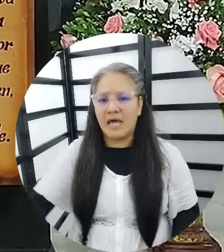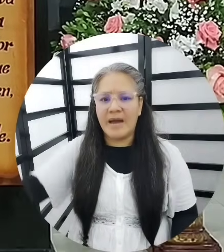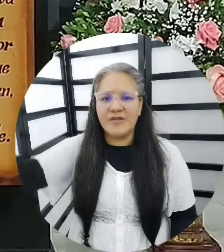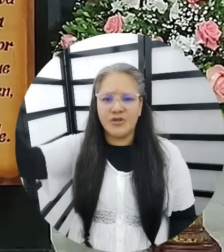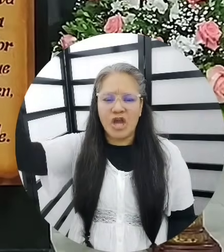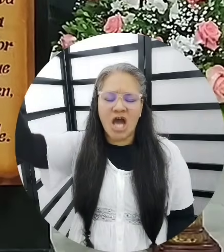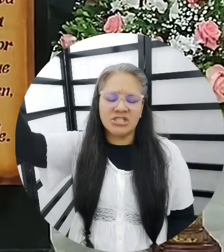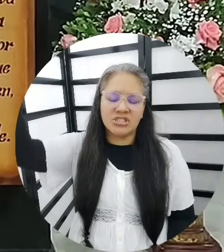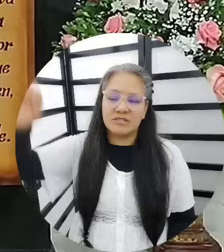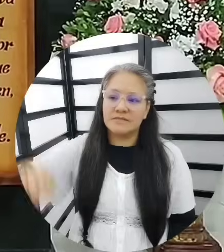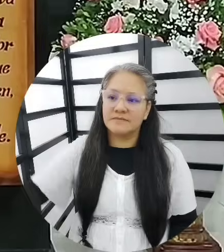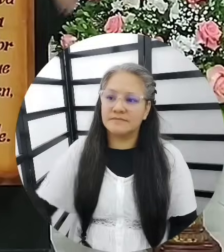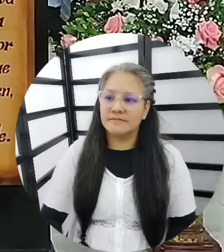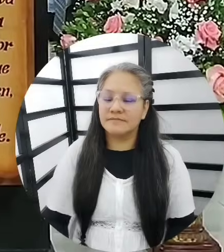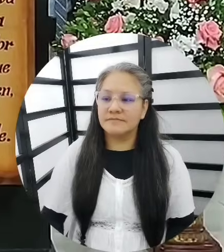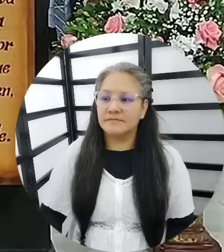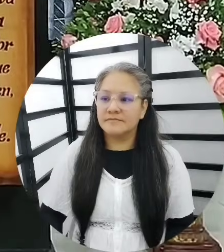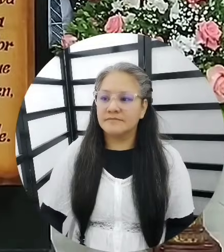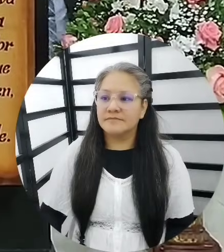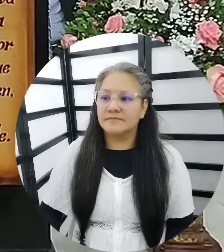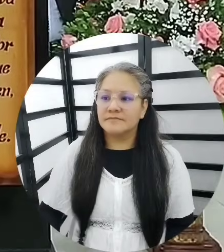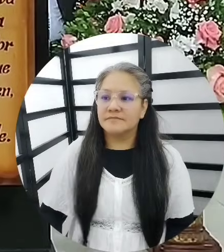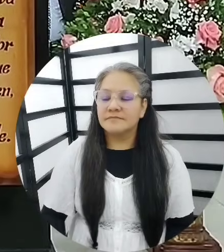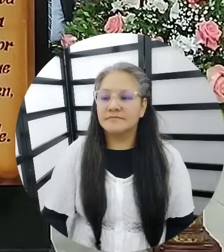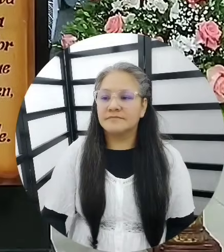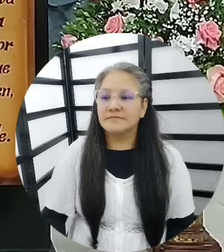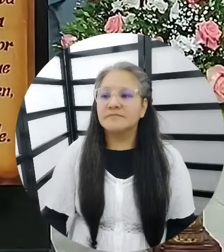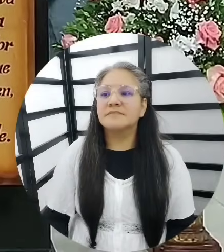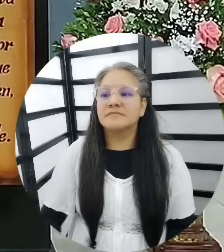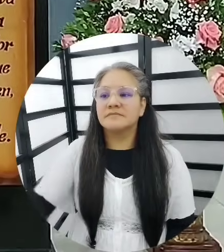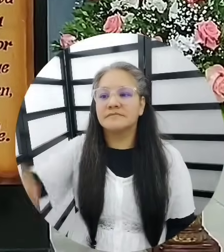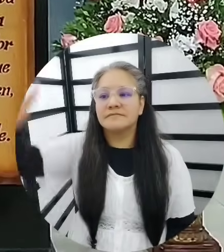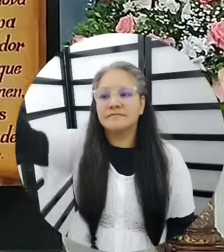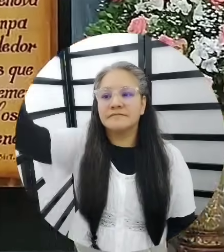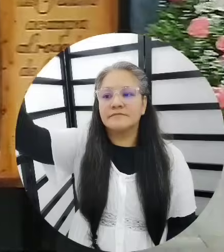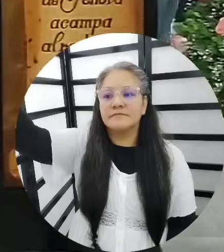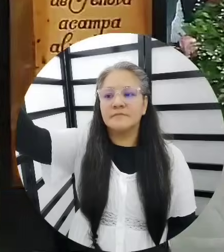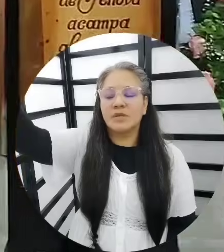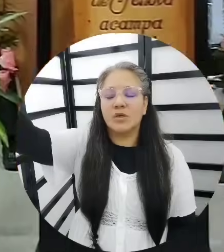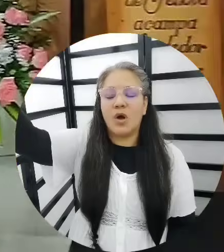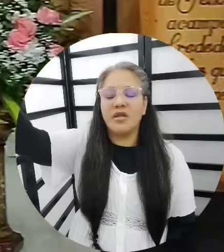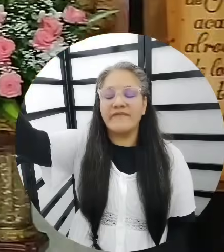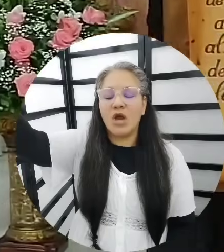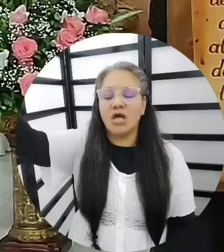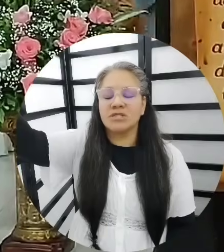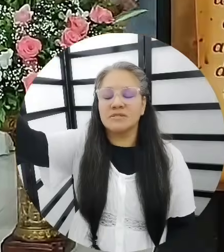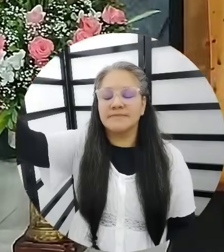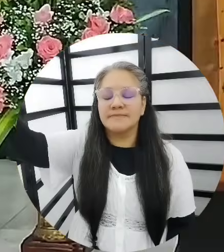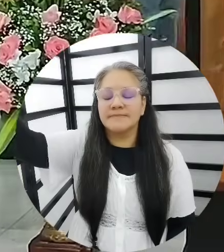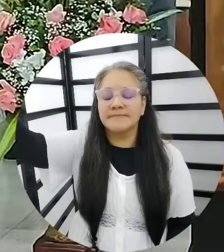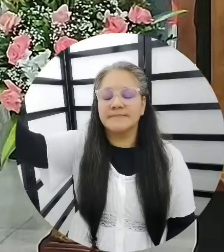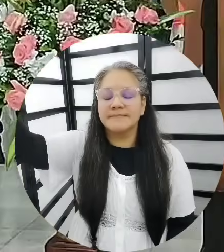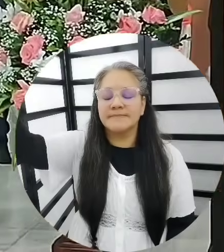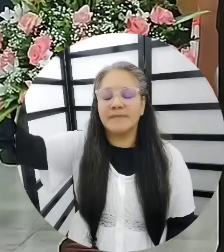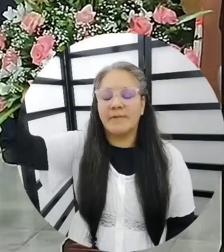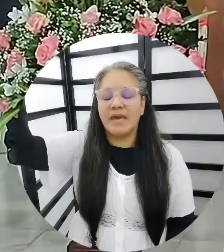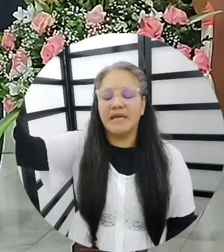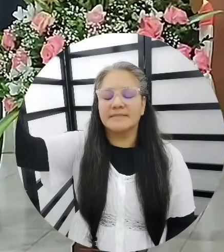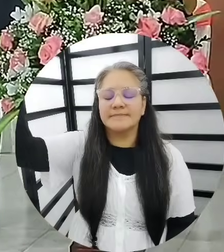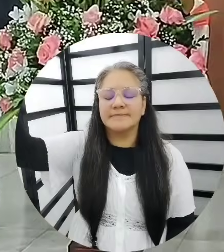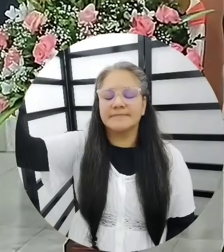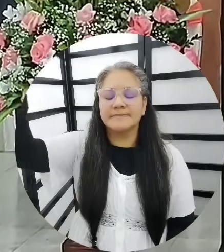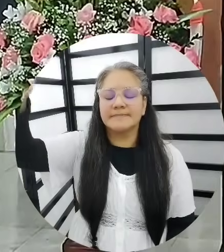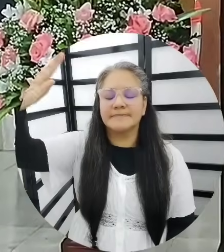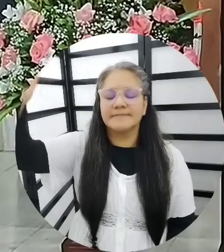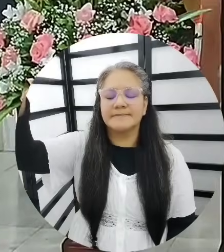momento. Alabado el nombre de Cristo. Nosotros estamos allí con Dios, cerca de Dios, porque Dios nos quiere